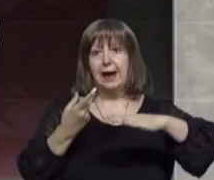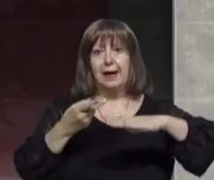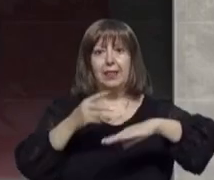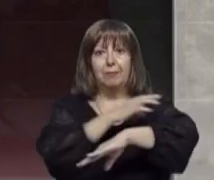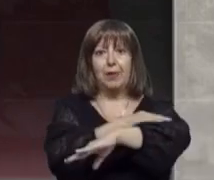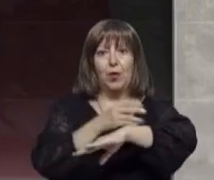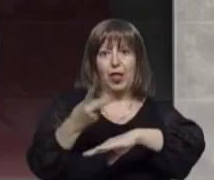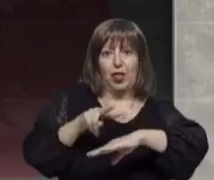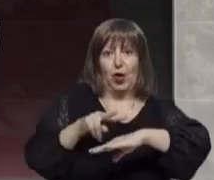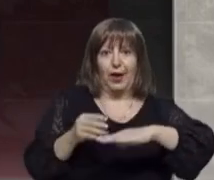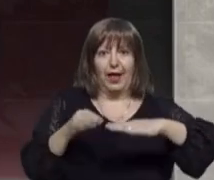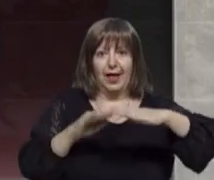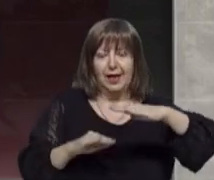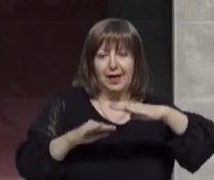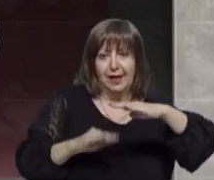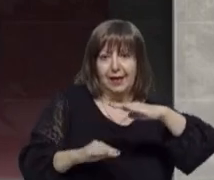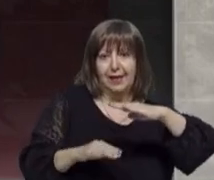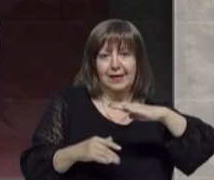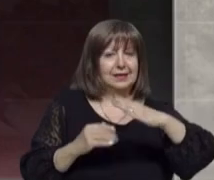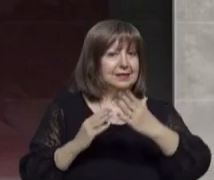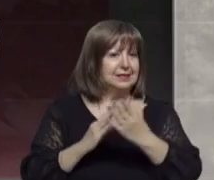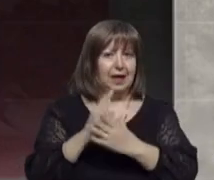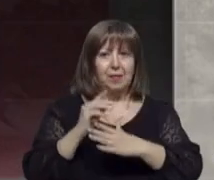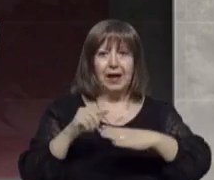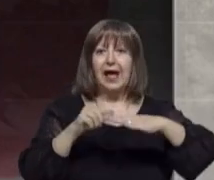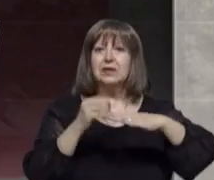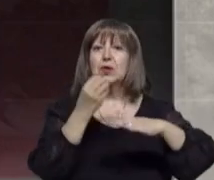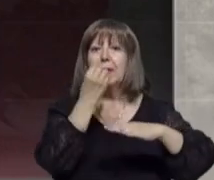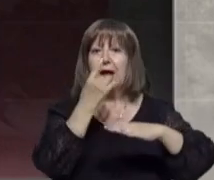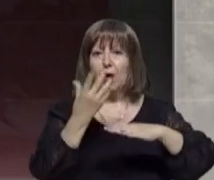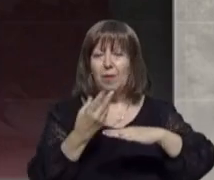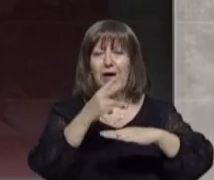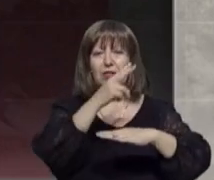de alimentos es lo que se necesita simplemente para subsistir.